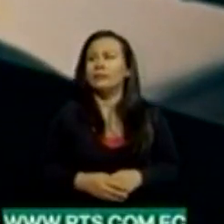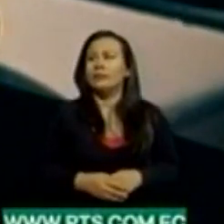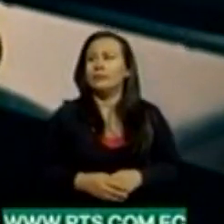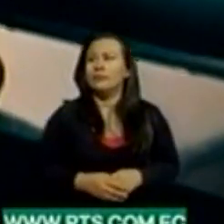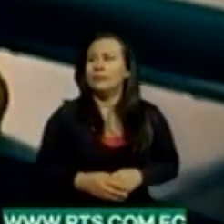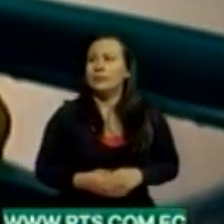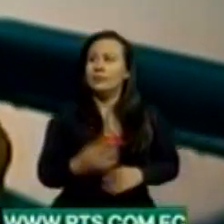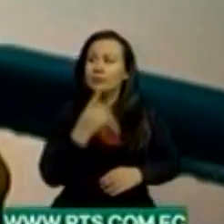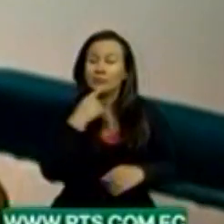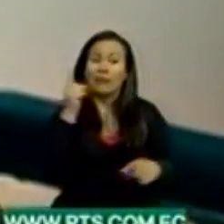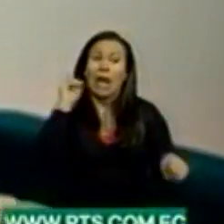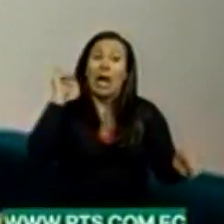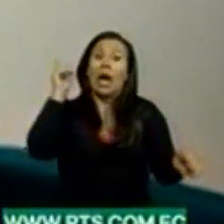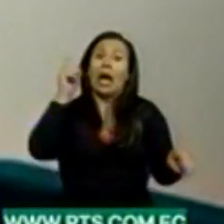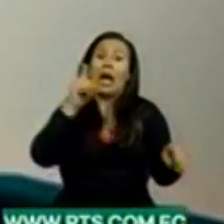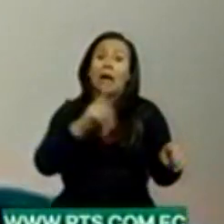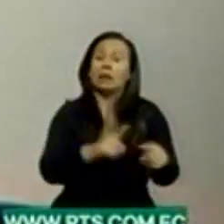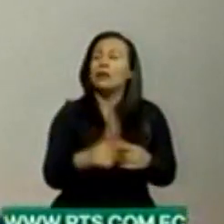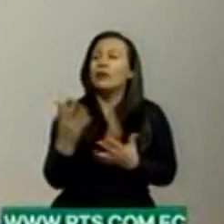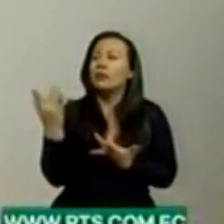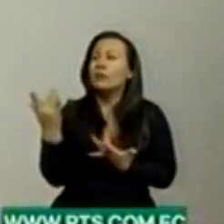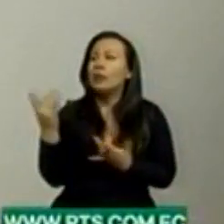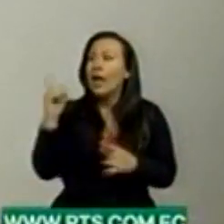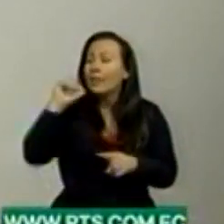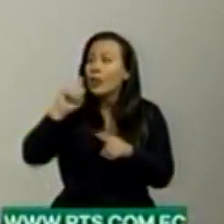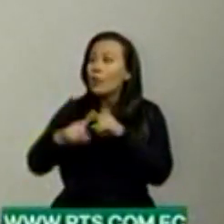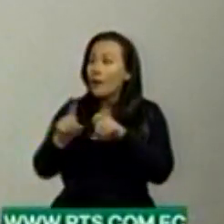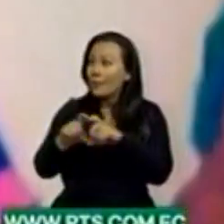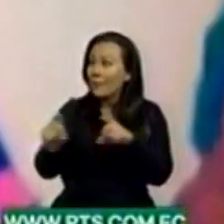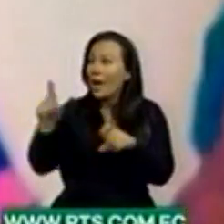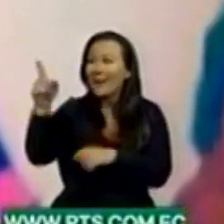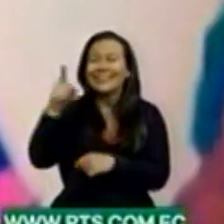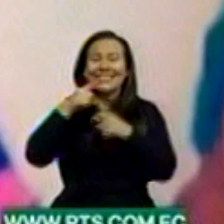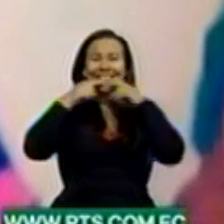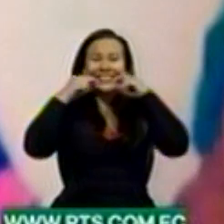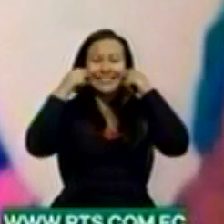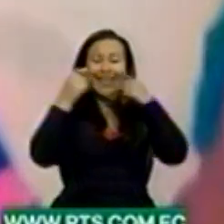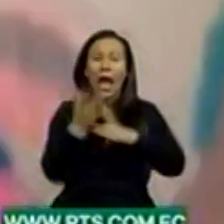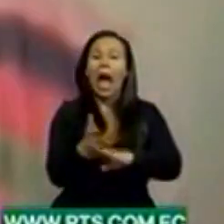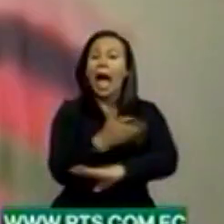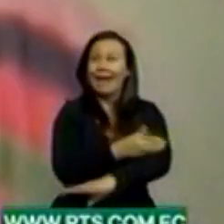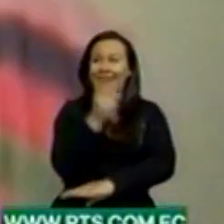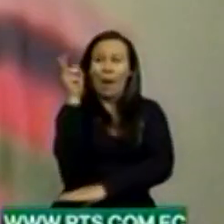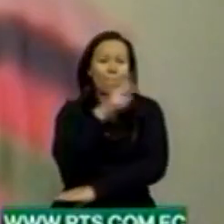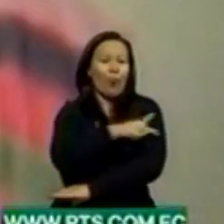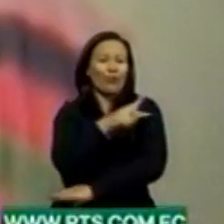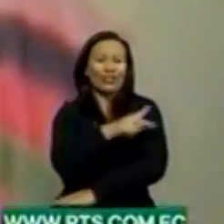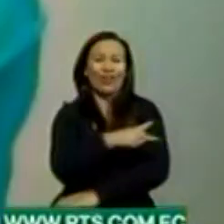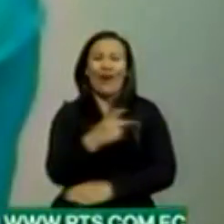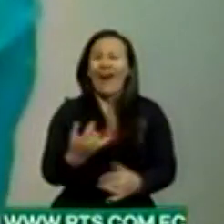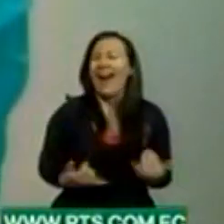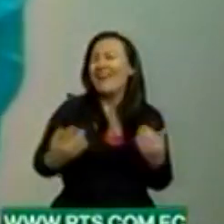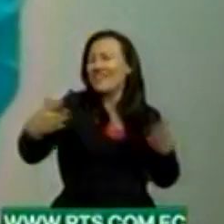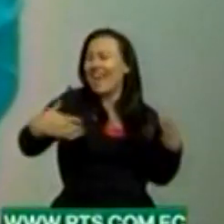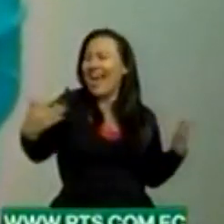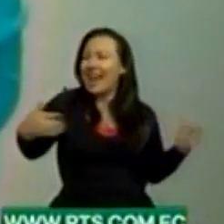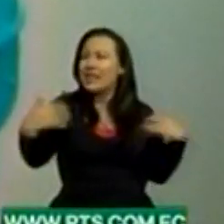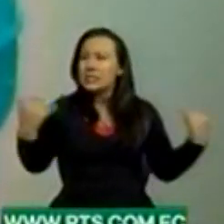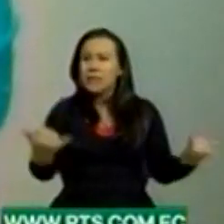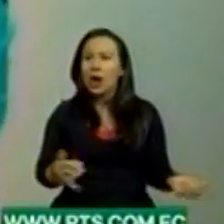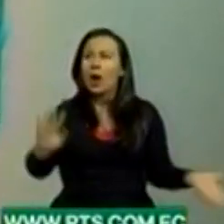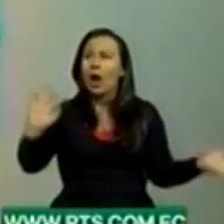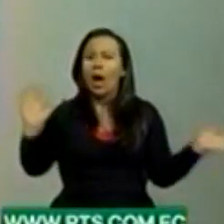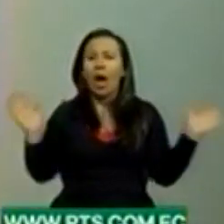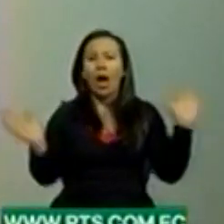eso llegue, por acá la familia Aguirre Mite recuerda cómo la vida le sonreía a la señora Janet y ahora solo la abrazan y le dan